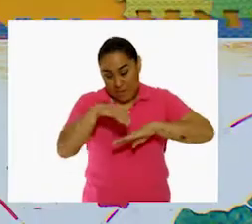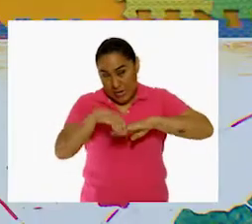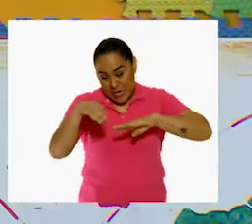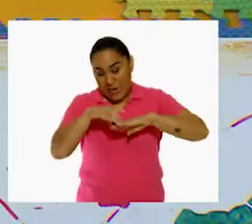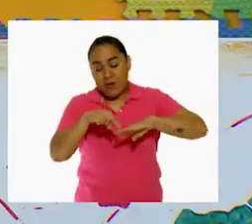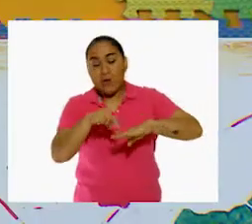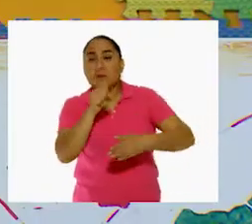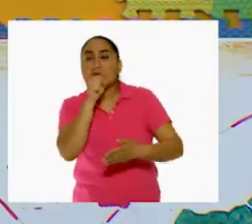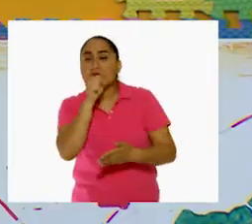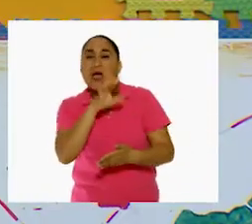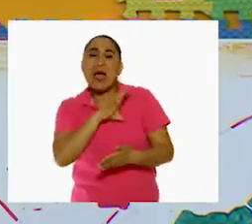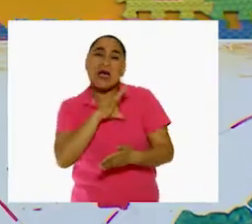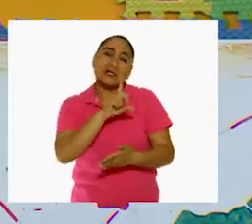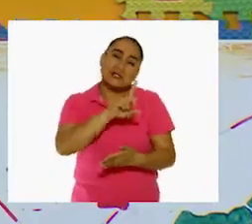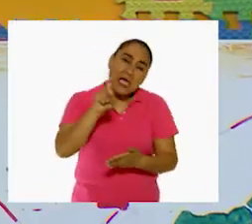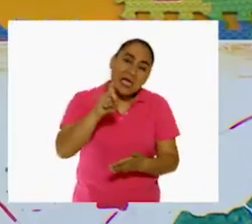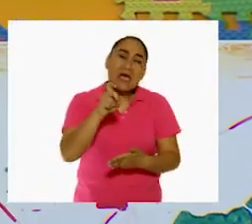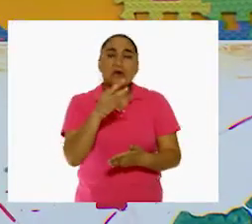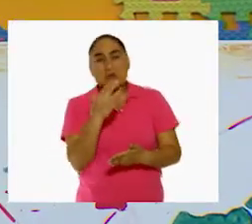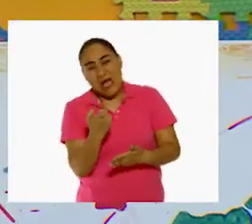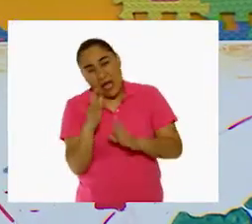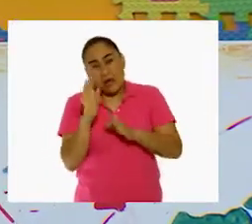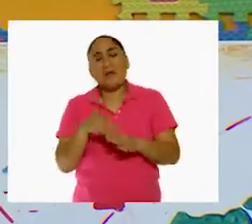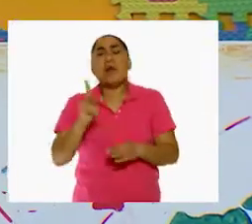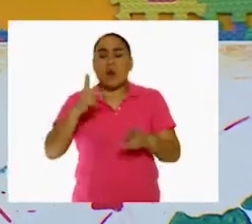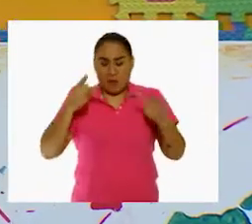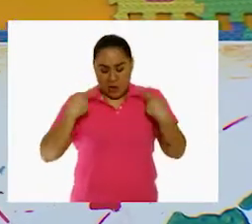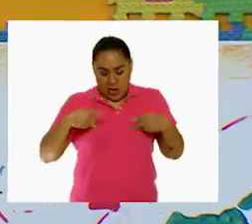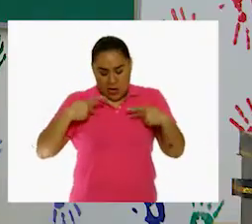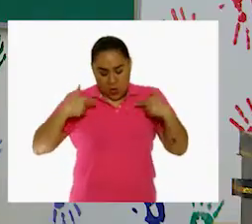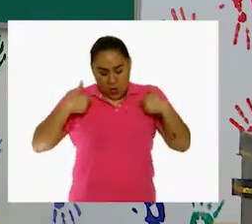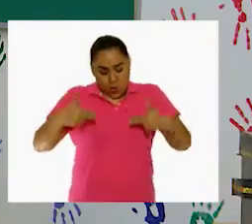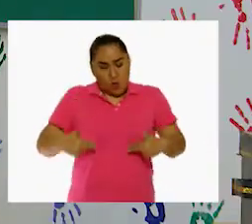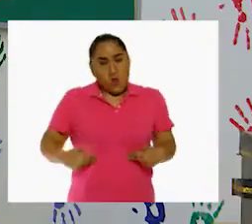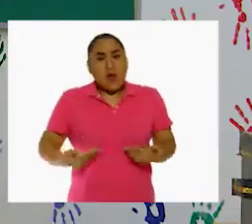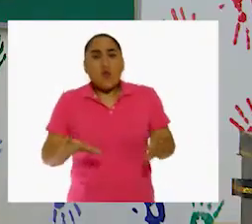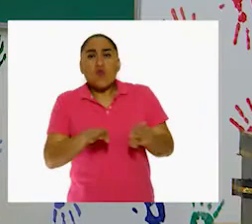en las personas, ¿cómo le hacemos cuando tenemos una duda como Punto?